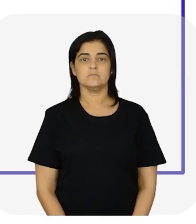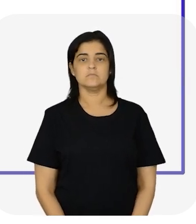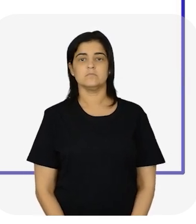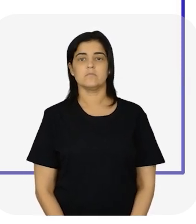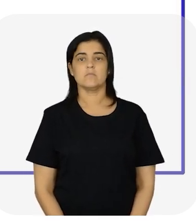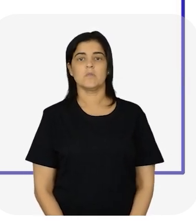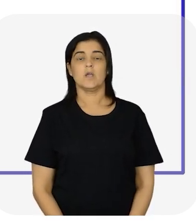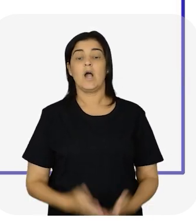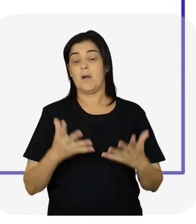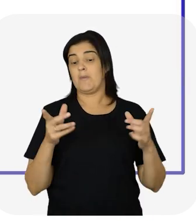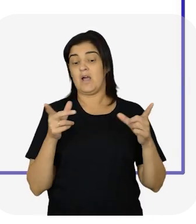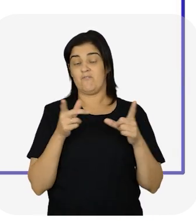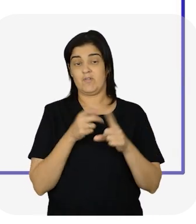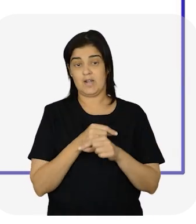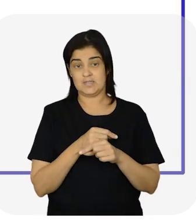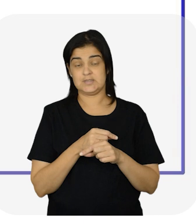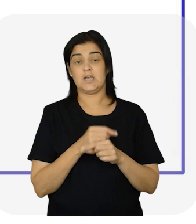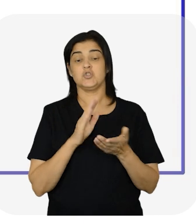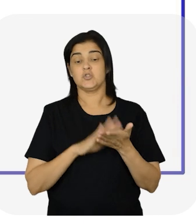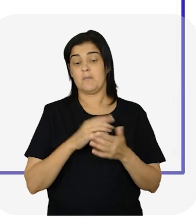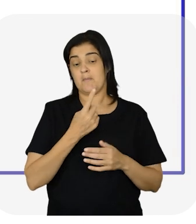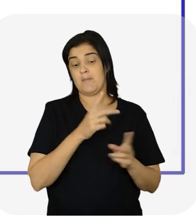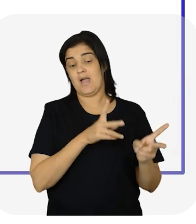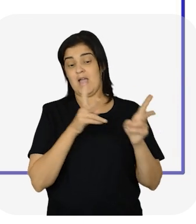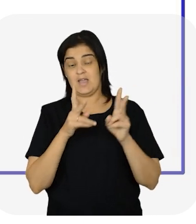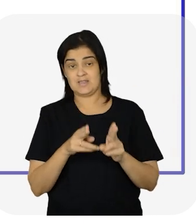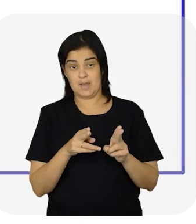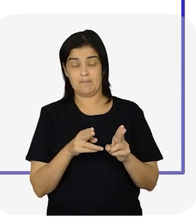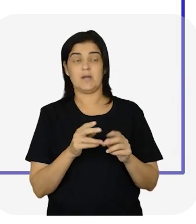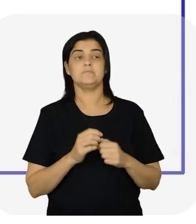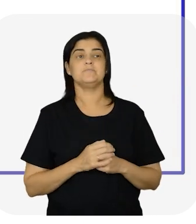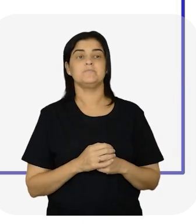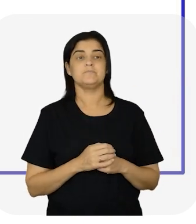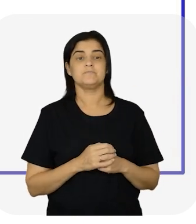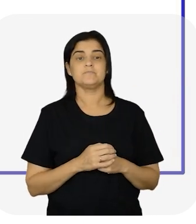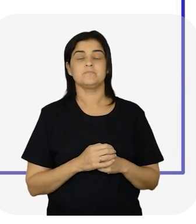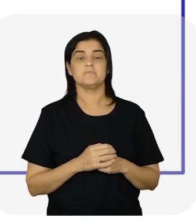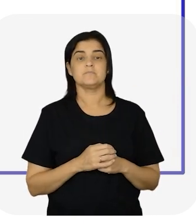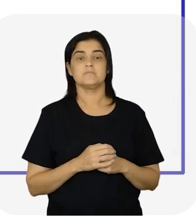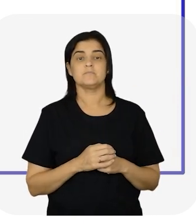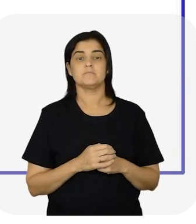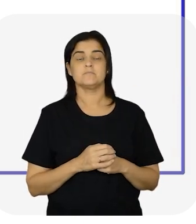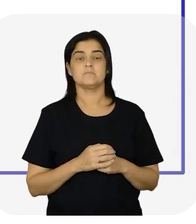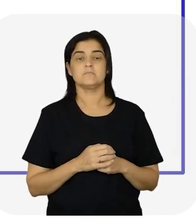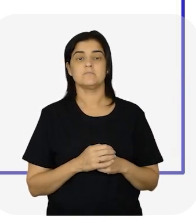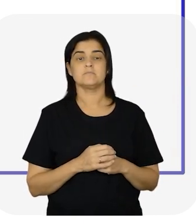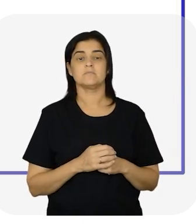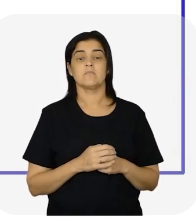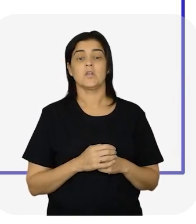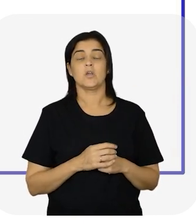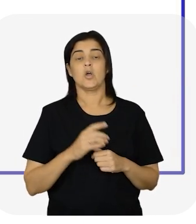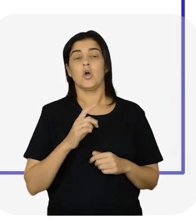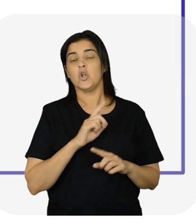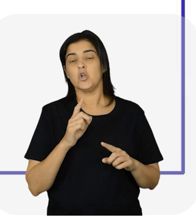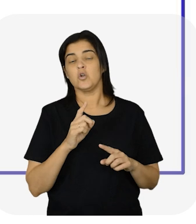Bueno, para finalizar, en relación a esta primera etapa, hay, si bien tal vez